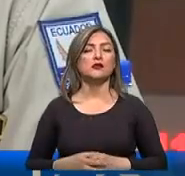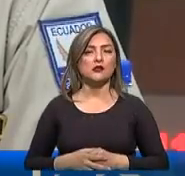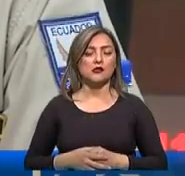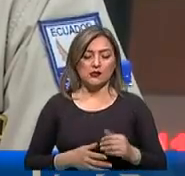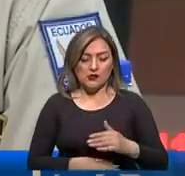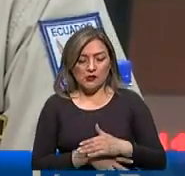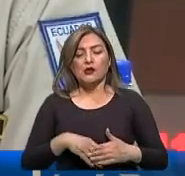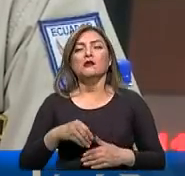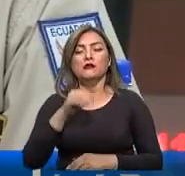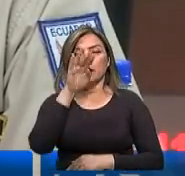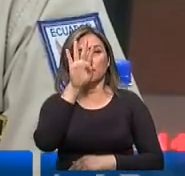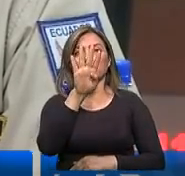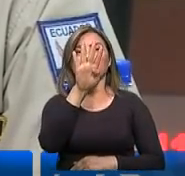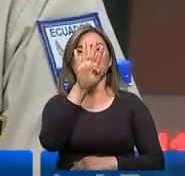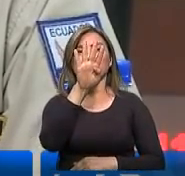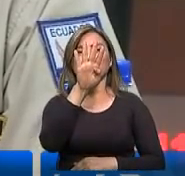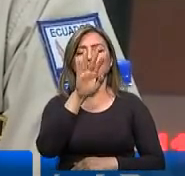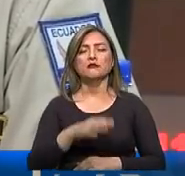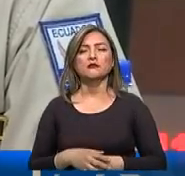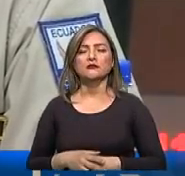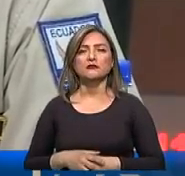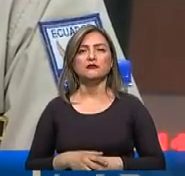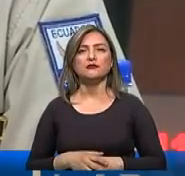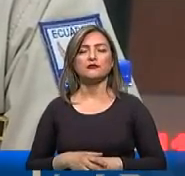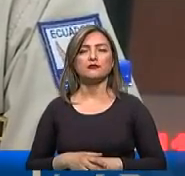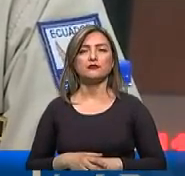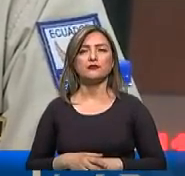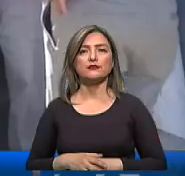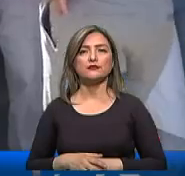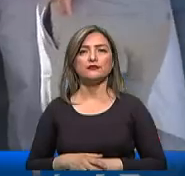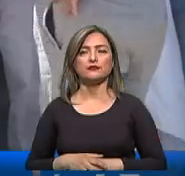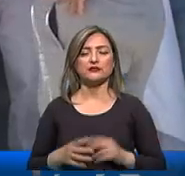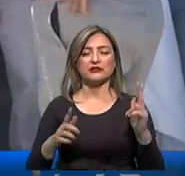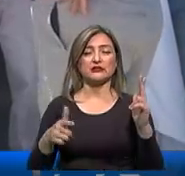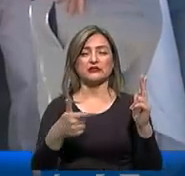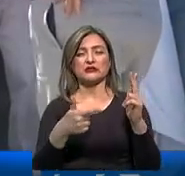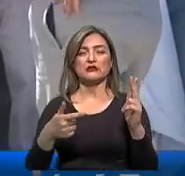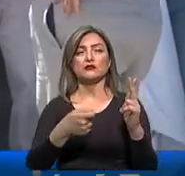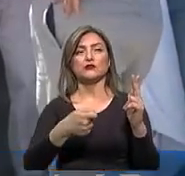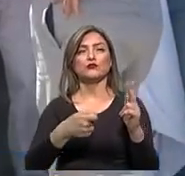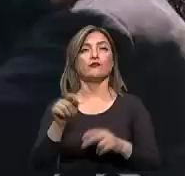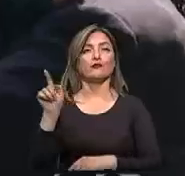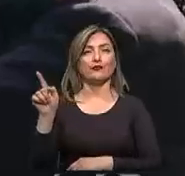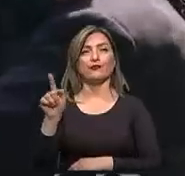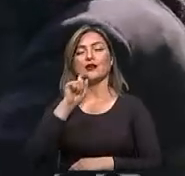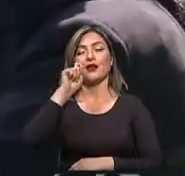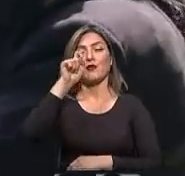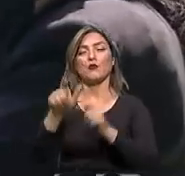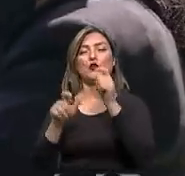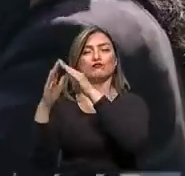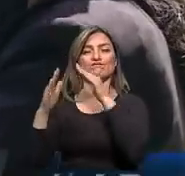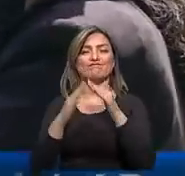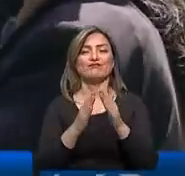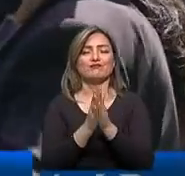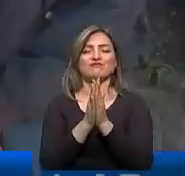hurto. Tiene 4 detenciones, entonces en esta ocasión parece que tuvo un altercado. Y precisamente eso es lo que reclaman los vecinos y